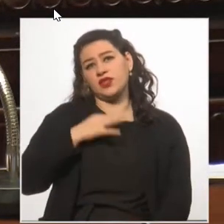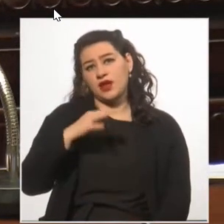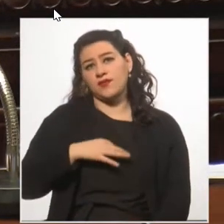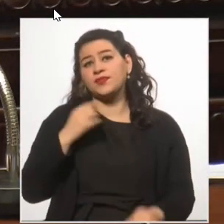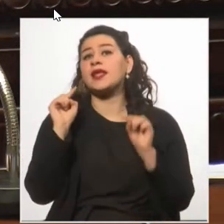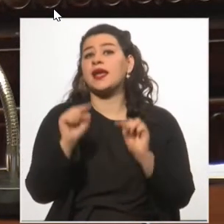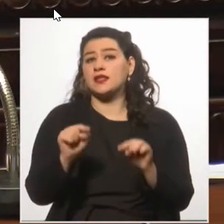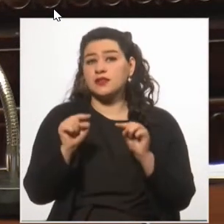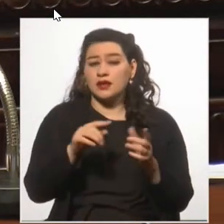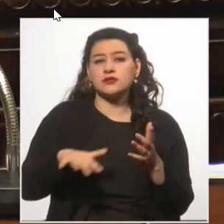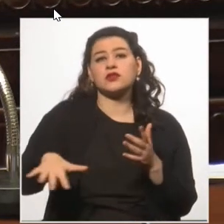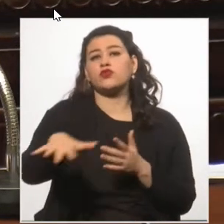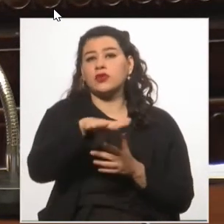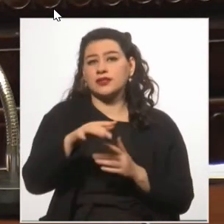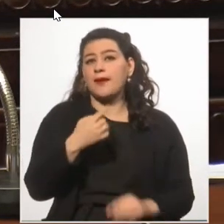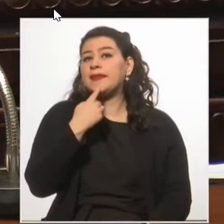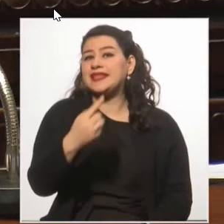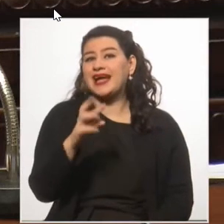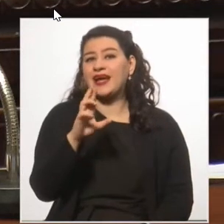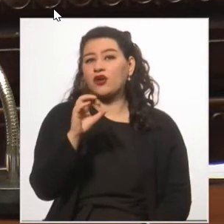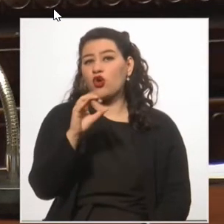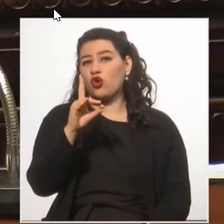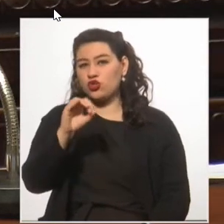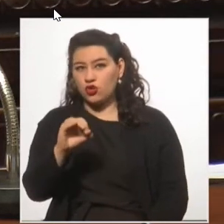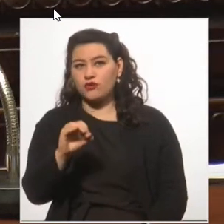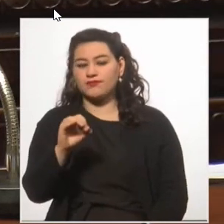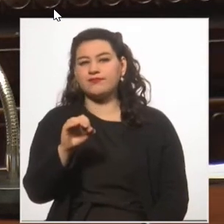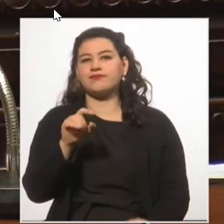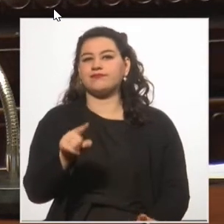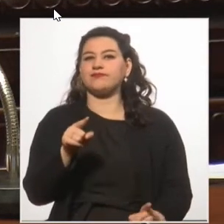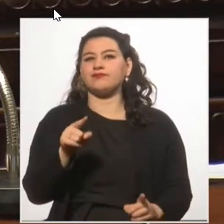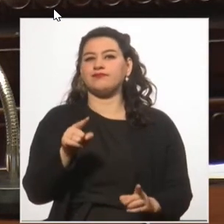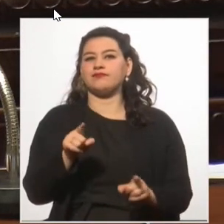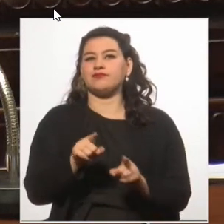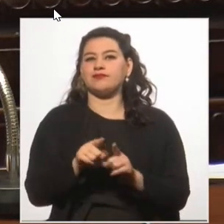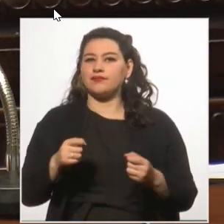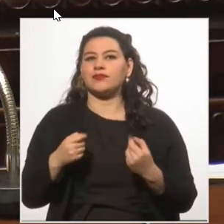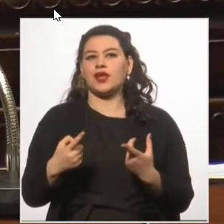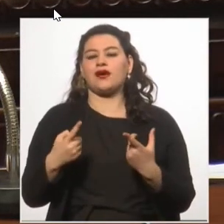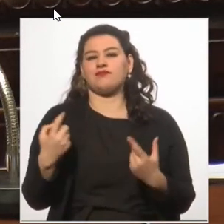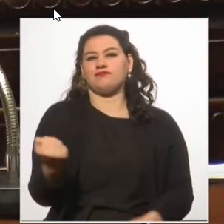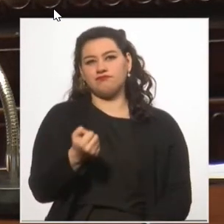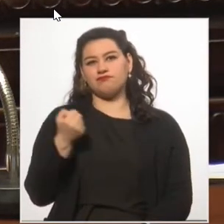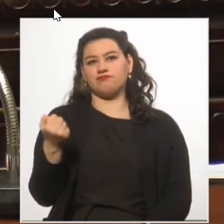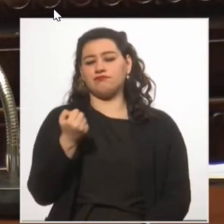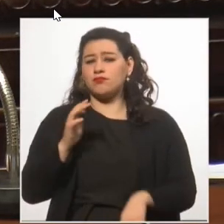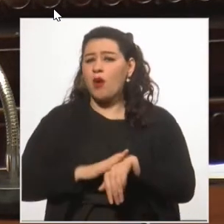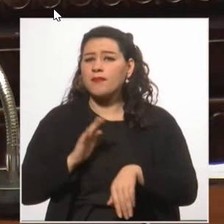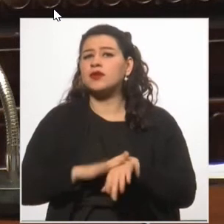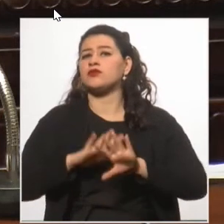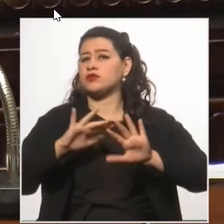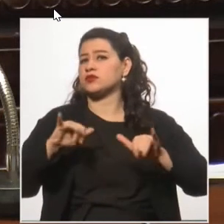es en esta circunstancia en que el mensaje de Rodó adquiere inusitada vigencia. Es tiempo